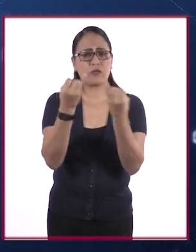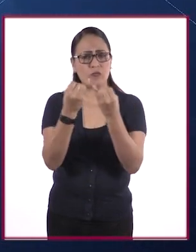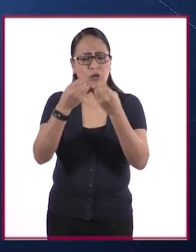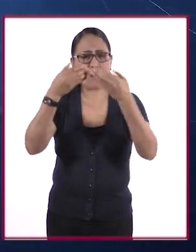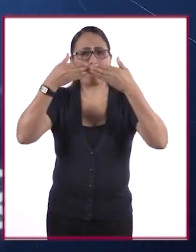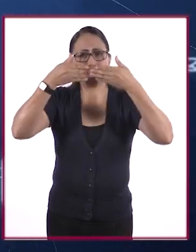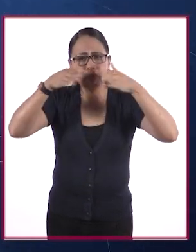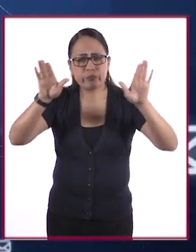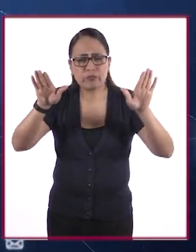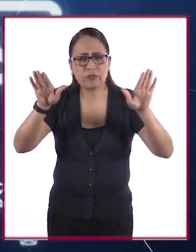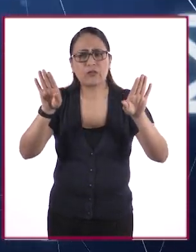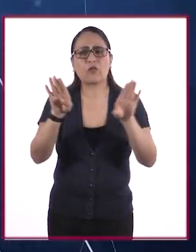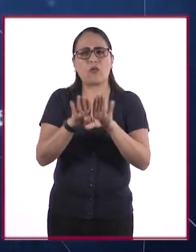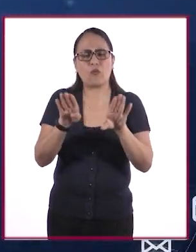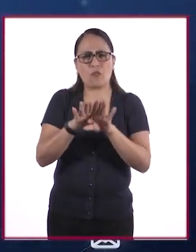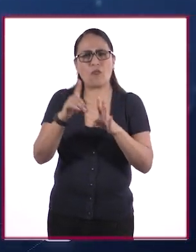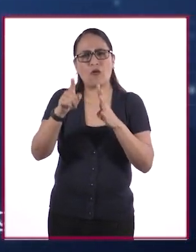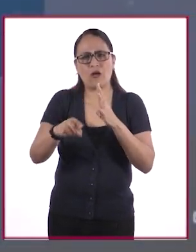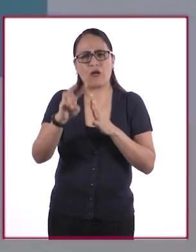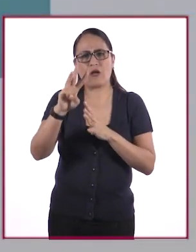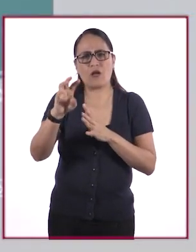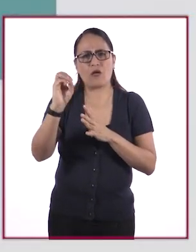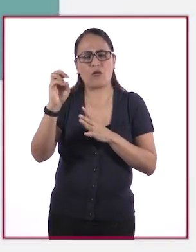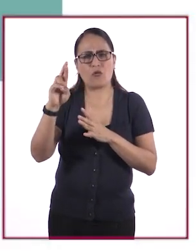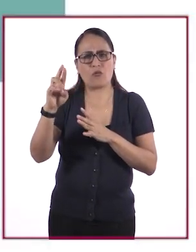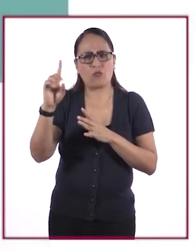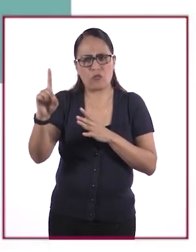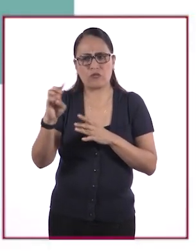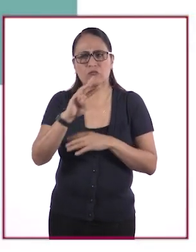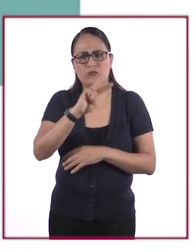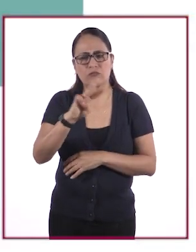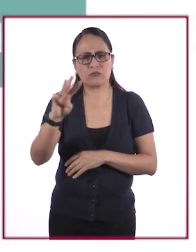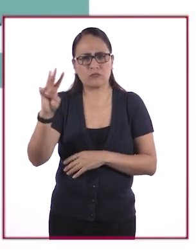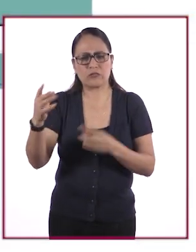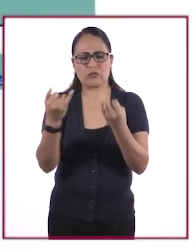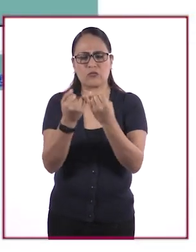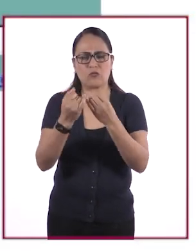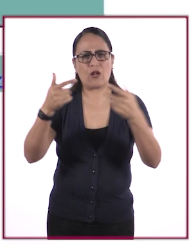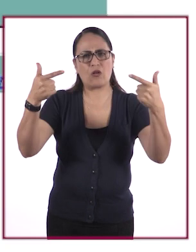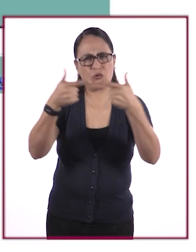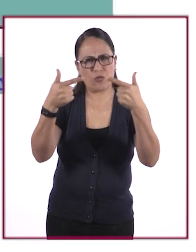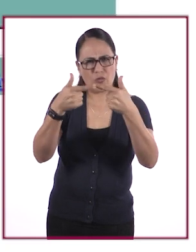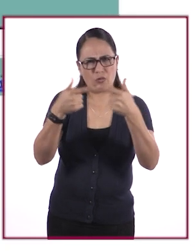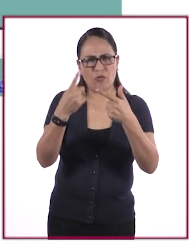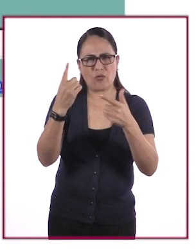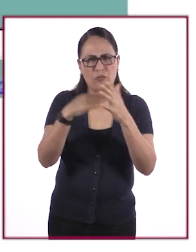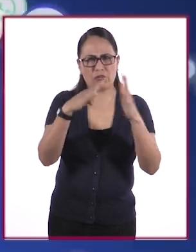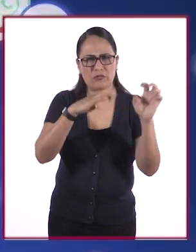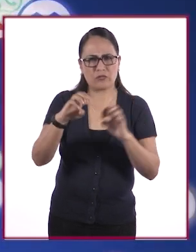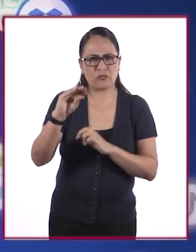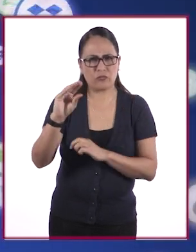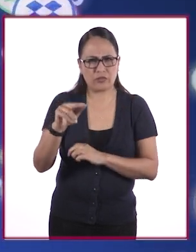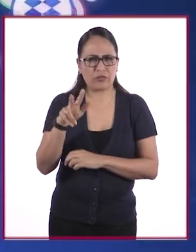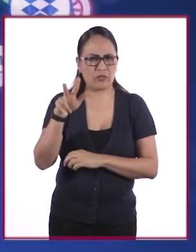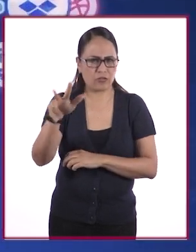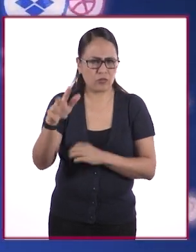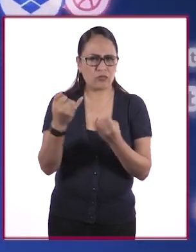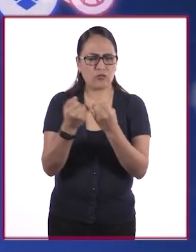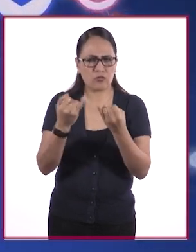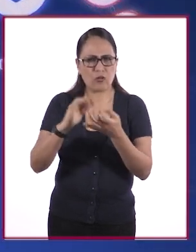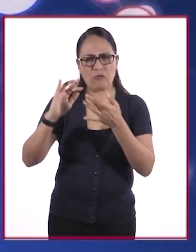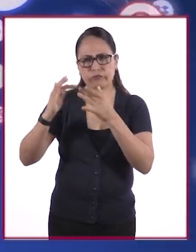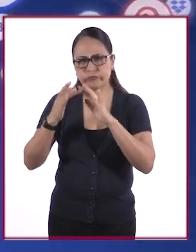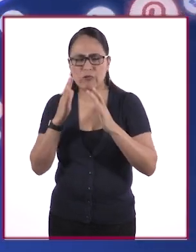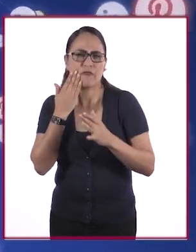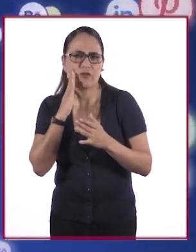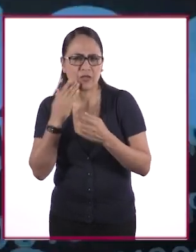aún más gracias al desarrollo de la World Wide Web, el lanzamiento de Google en 1998, las redes sociales,